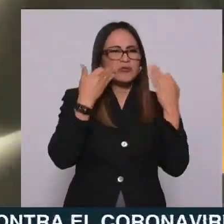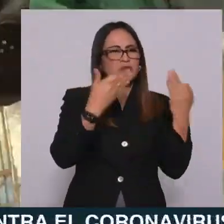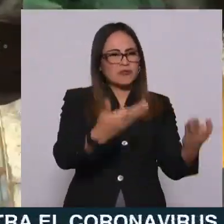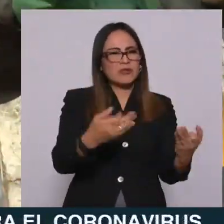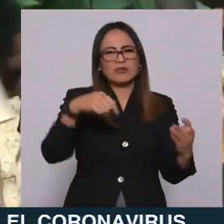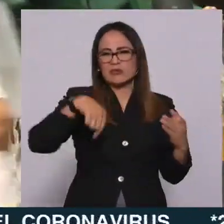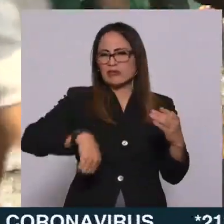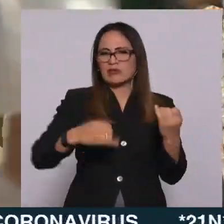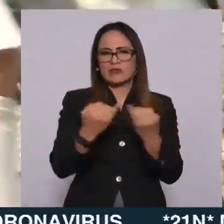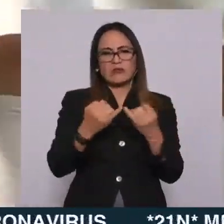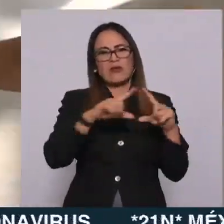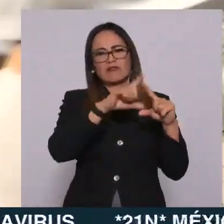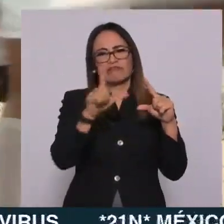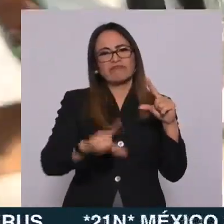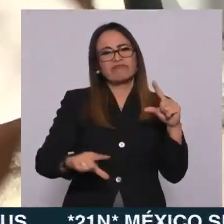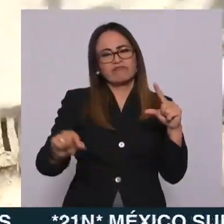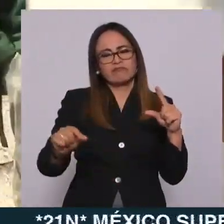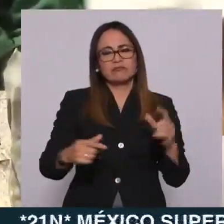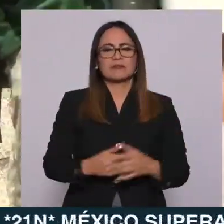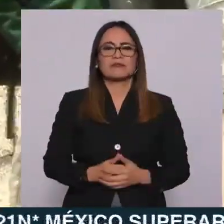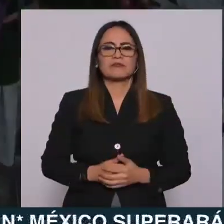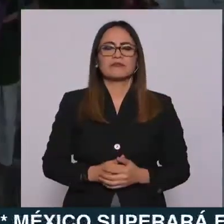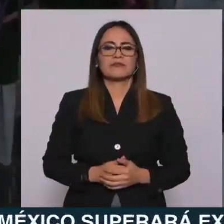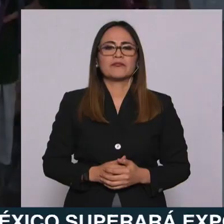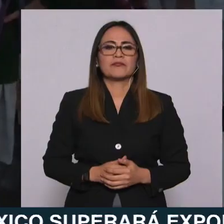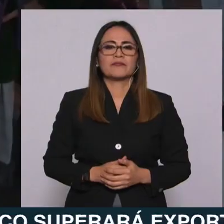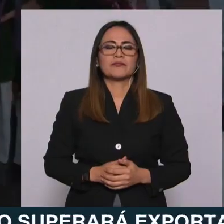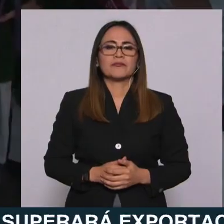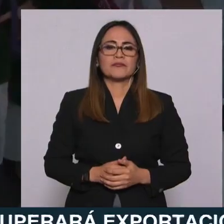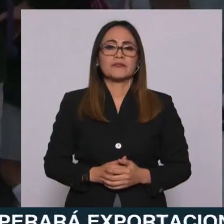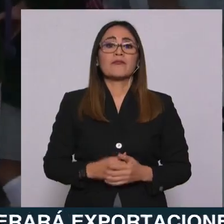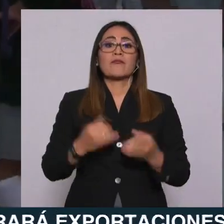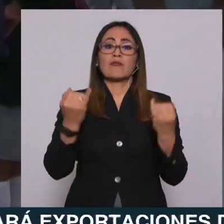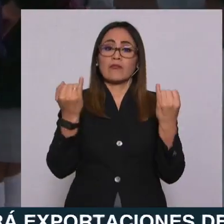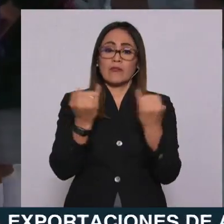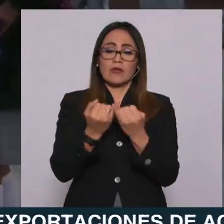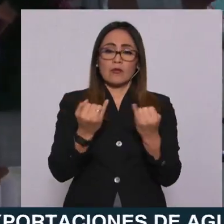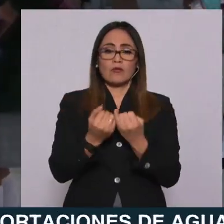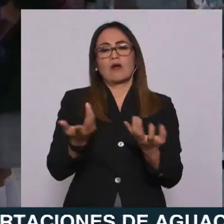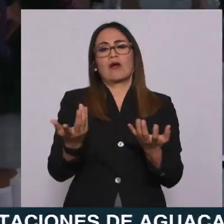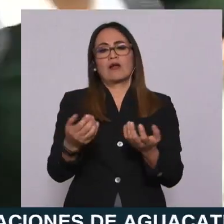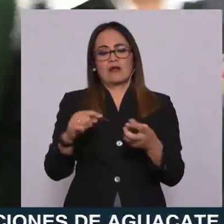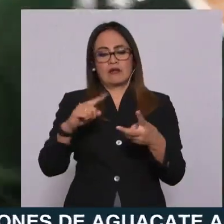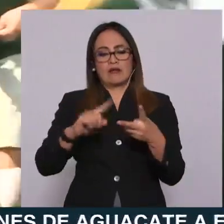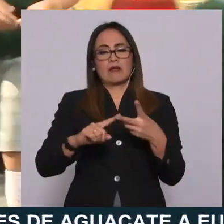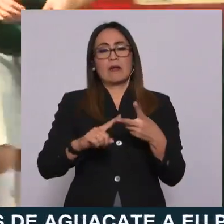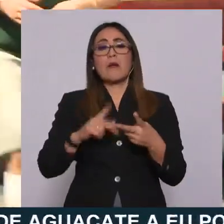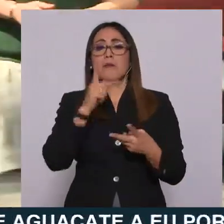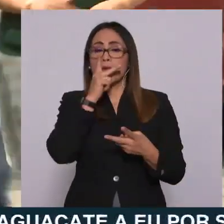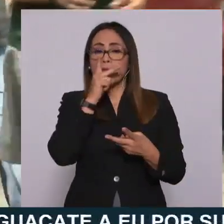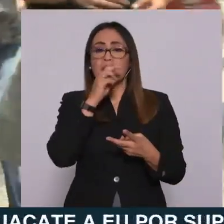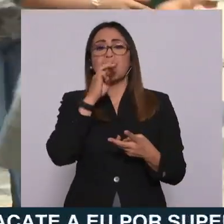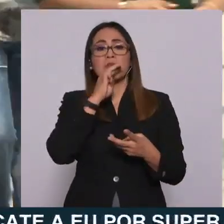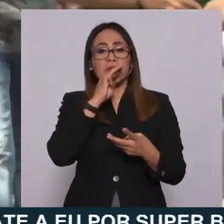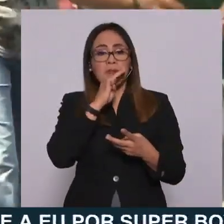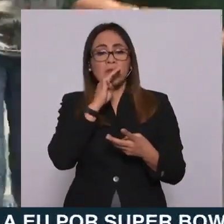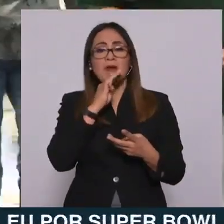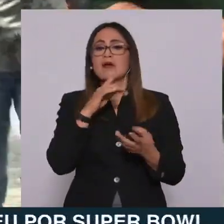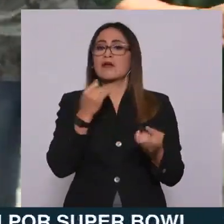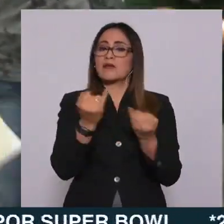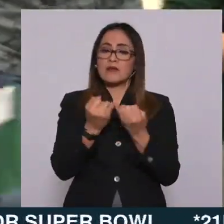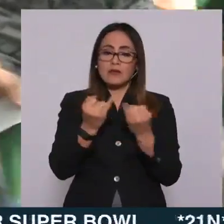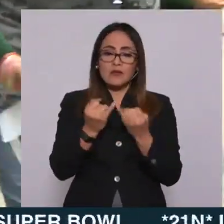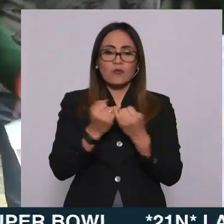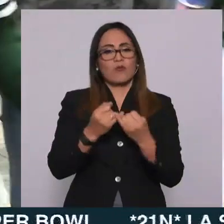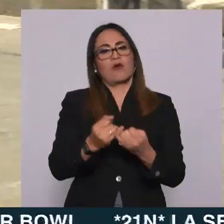últimamente. Lo otro es que ahora quieren involucrar a los papás, pues ojalá los involucraran no nada más en revisar